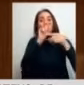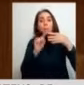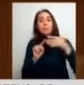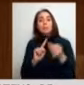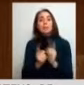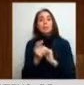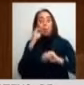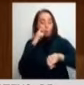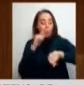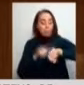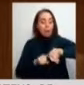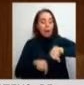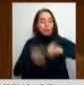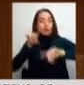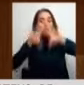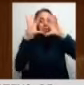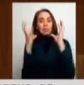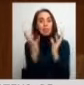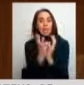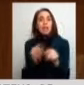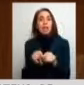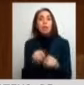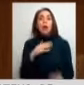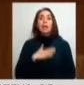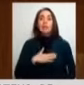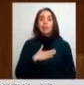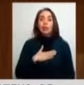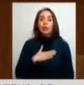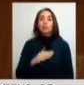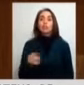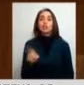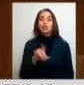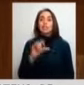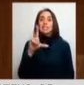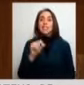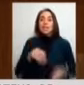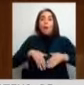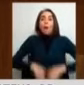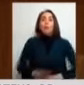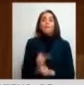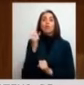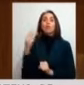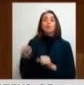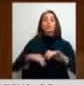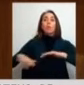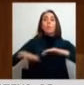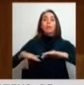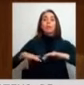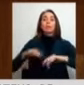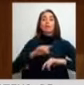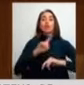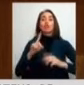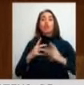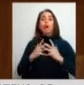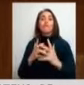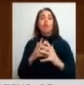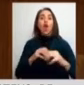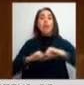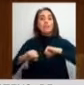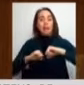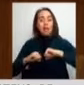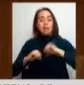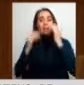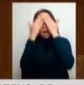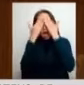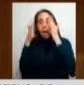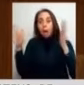como lo quiso silo el fundador de su movimiento desde la no violencia activa buscando la apertura social al ser humano